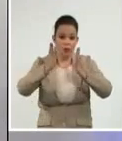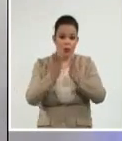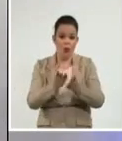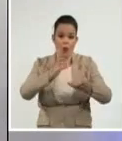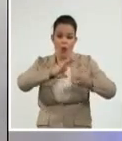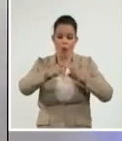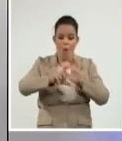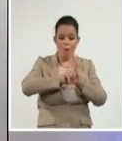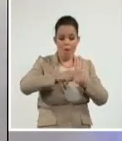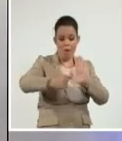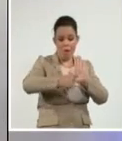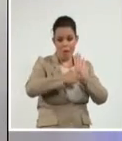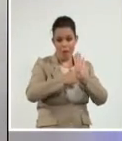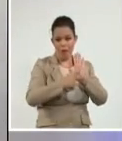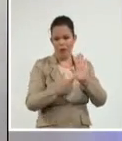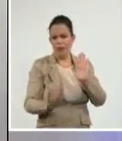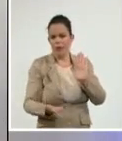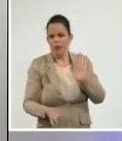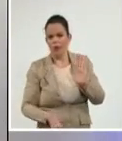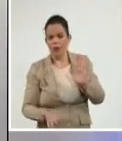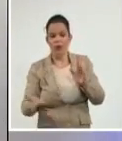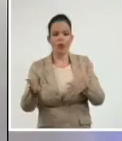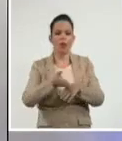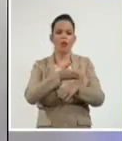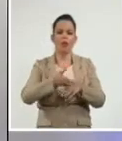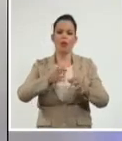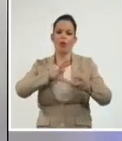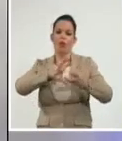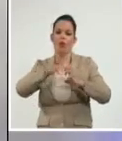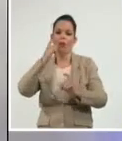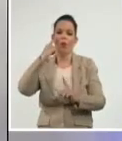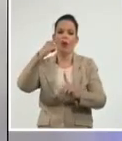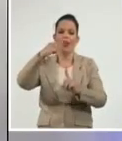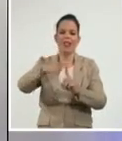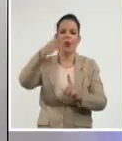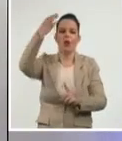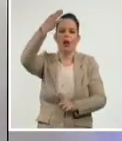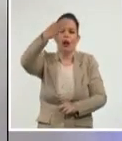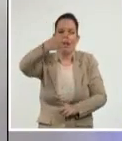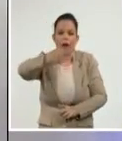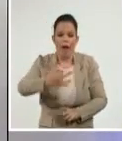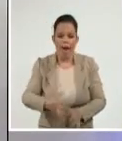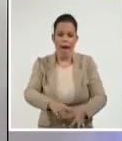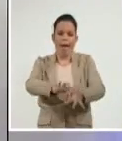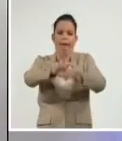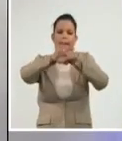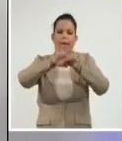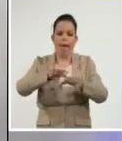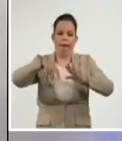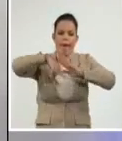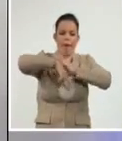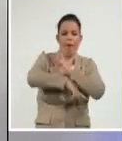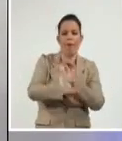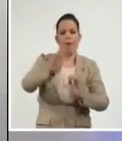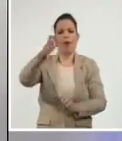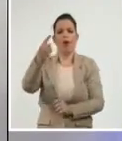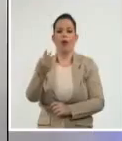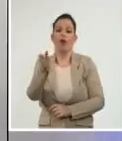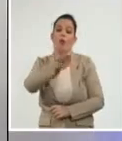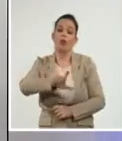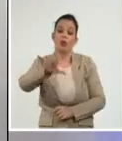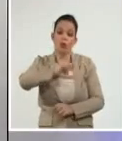amparadas en esa política incluso han sido quirúrgicas para ir a donde más daño hacen en lo económico y social.